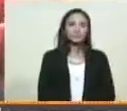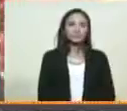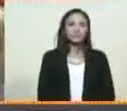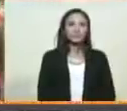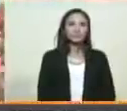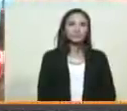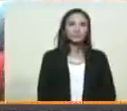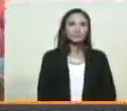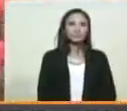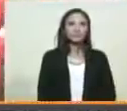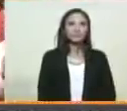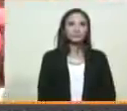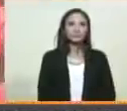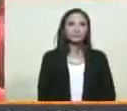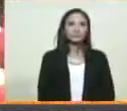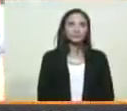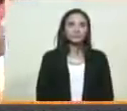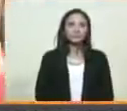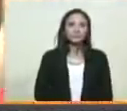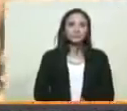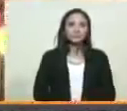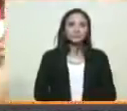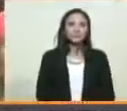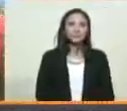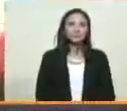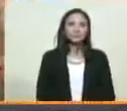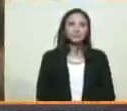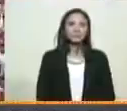Los que quieran patria, vengan conmigo.